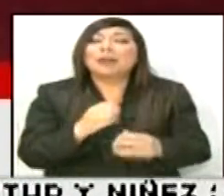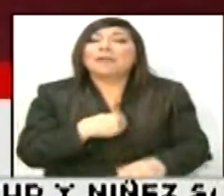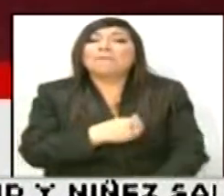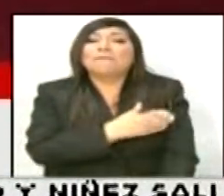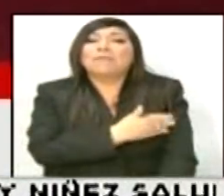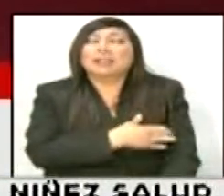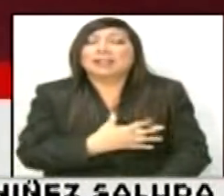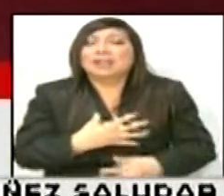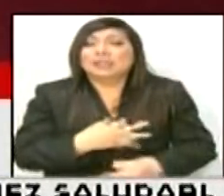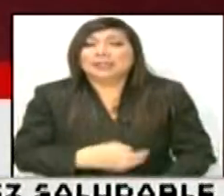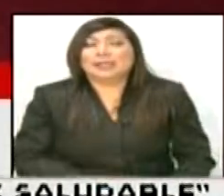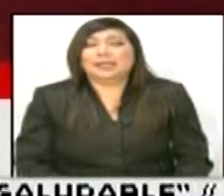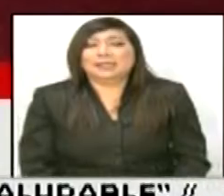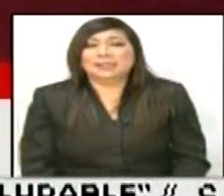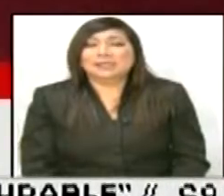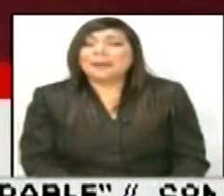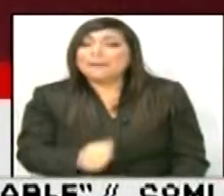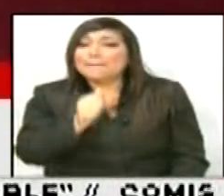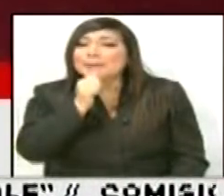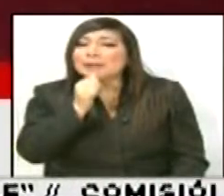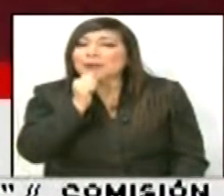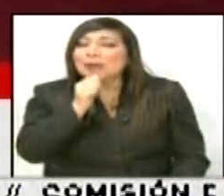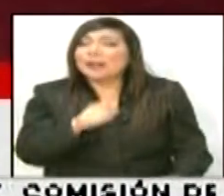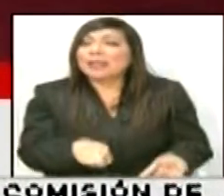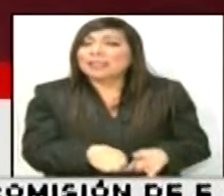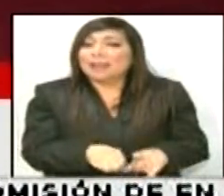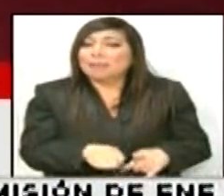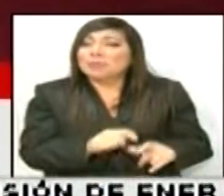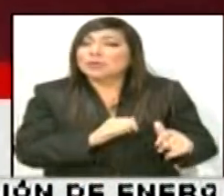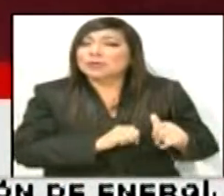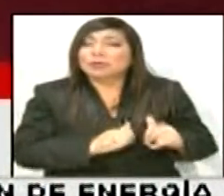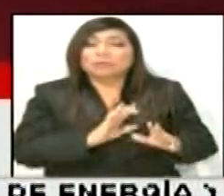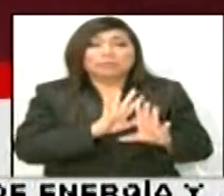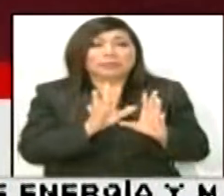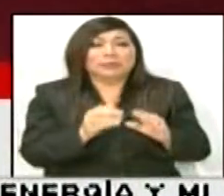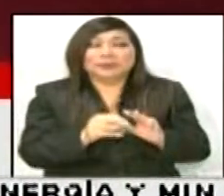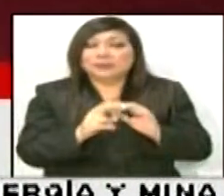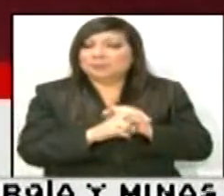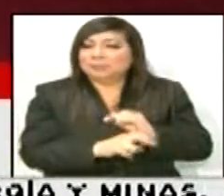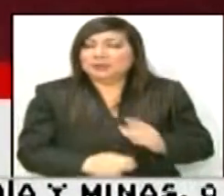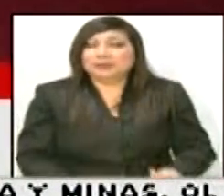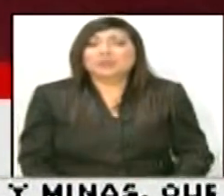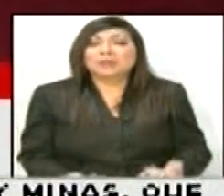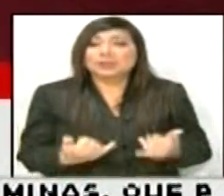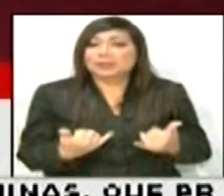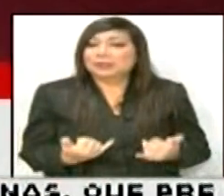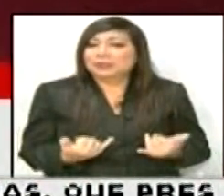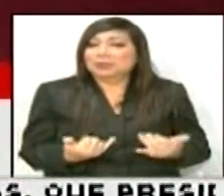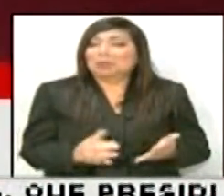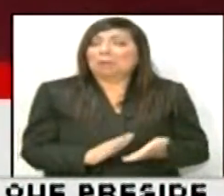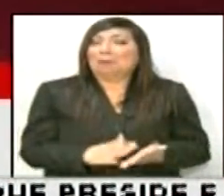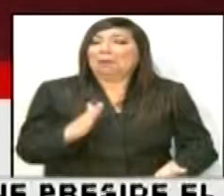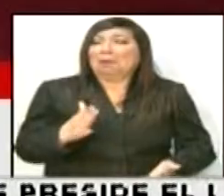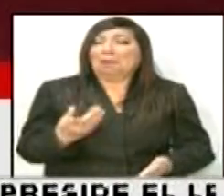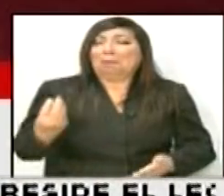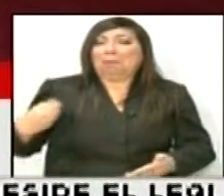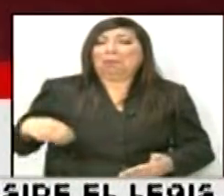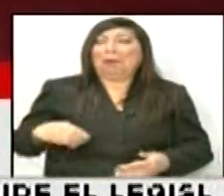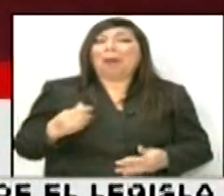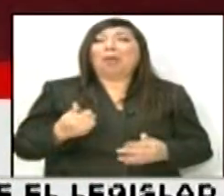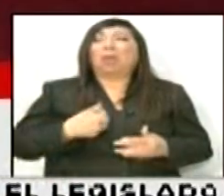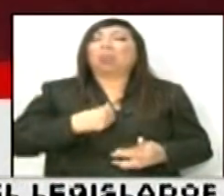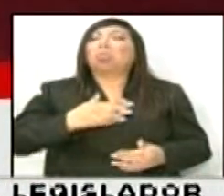favorecer intereses particulares también, afectando globalmente al país. Esto es, enriqueciendo algunas empresas